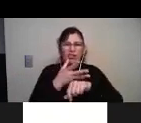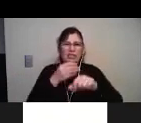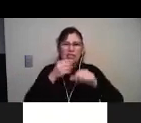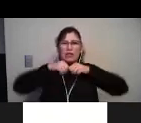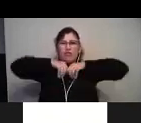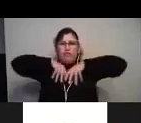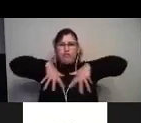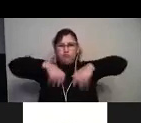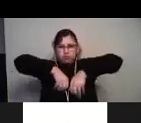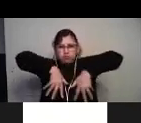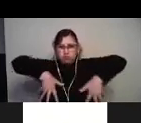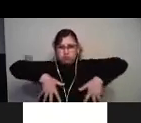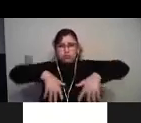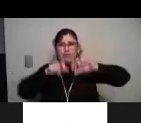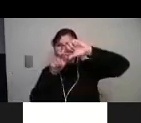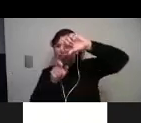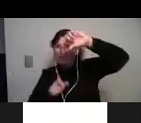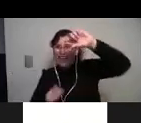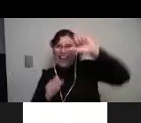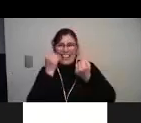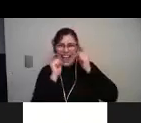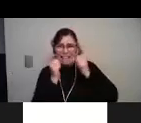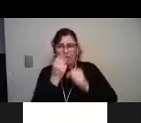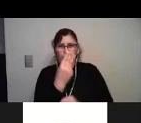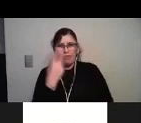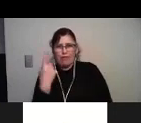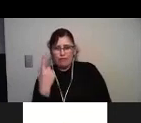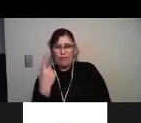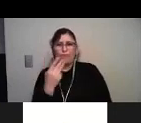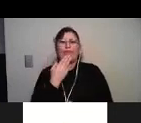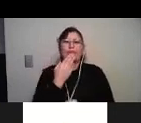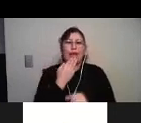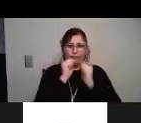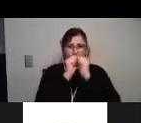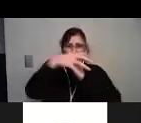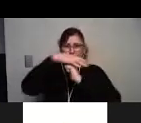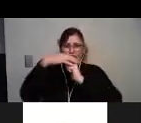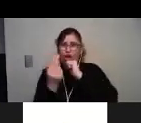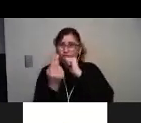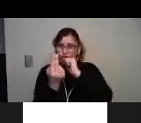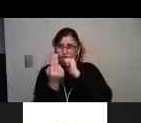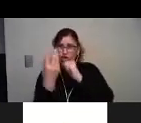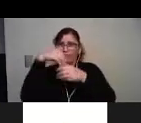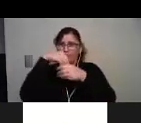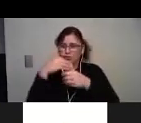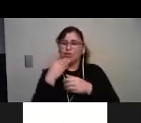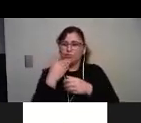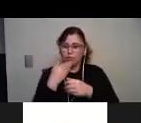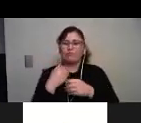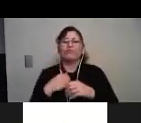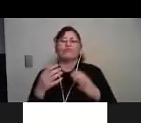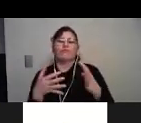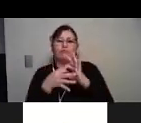de los nervios espinales, que son 31, y de los 12 pares de nervios craneales, ¿ok? Y de esa manera